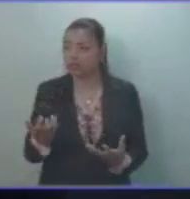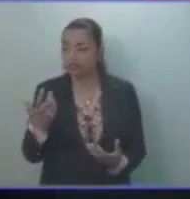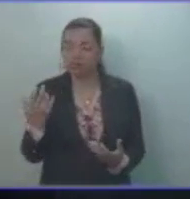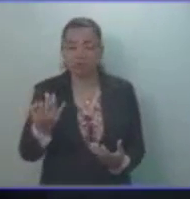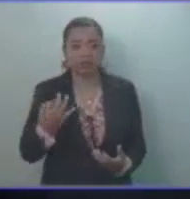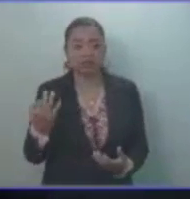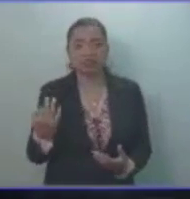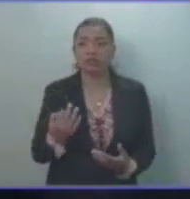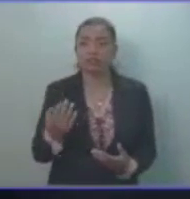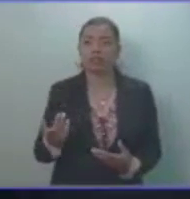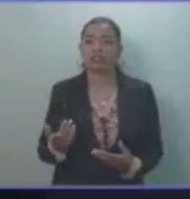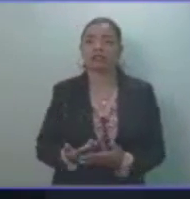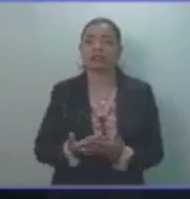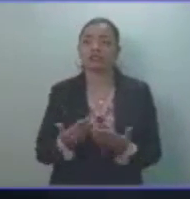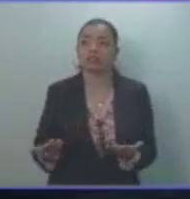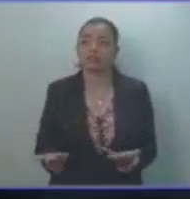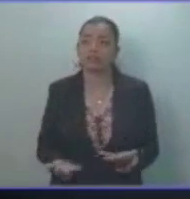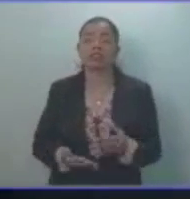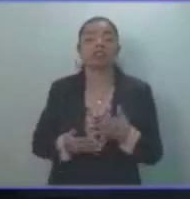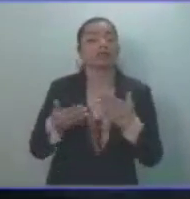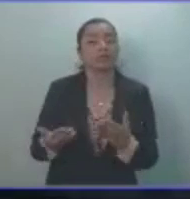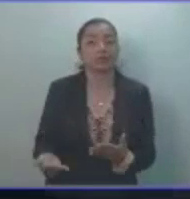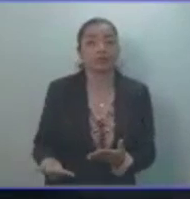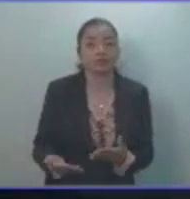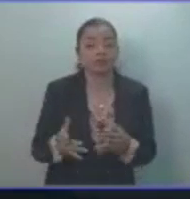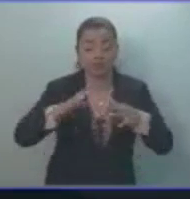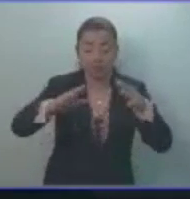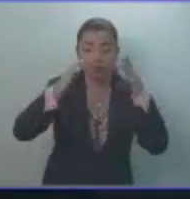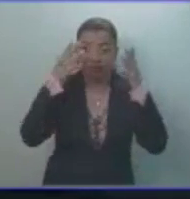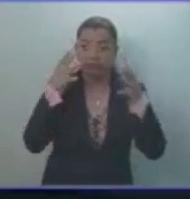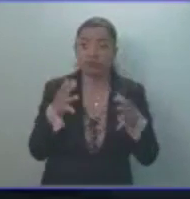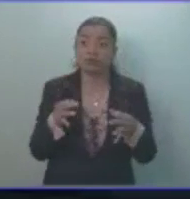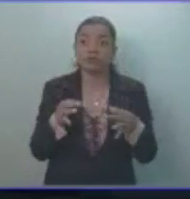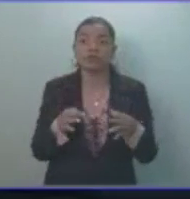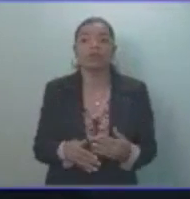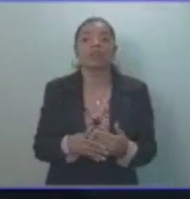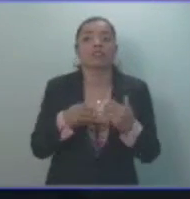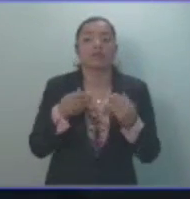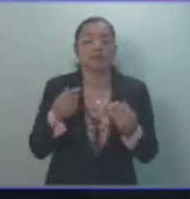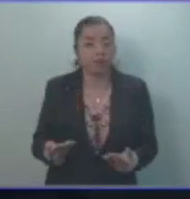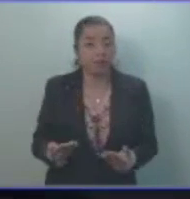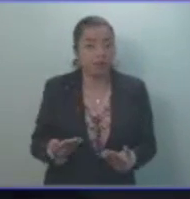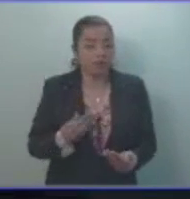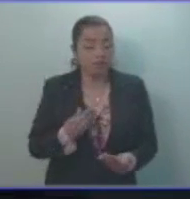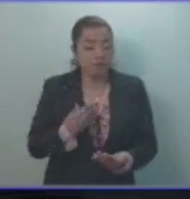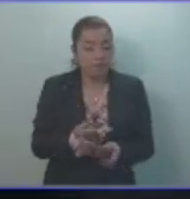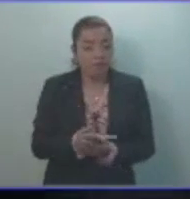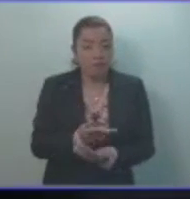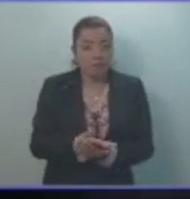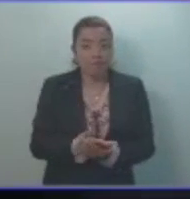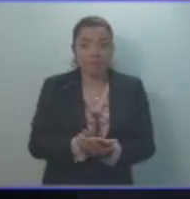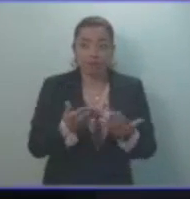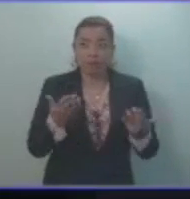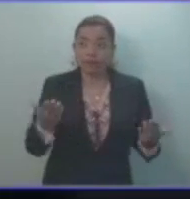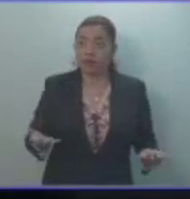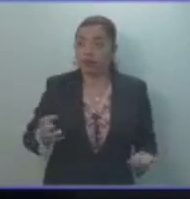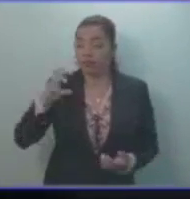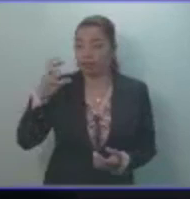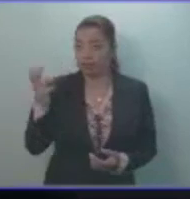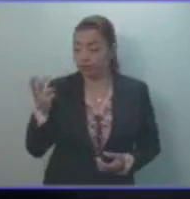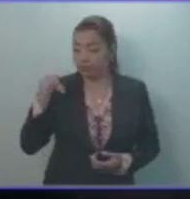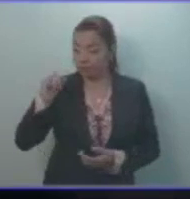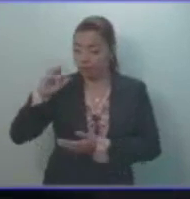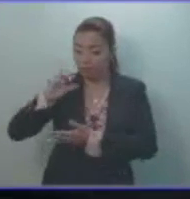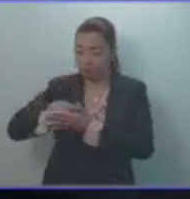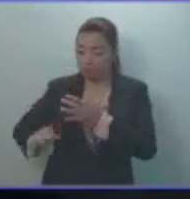creciente? Entonces, la decisión que hemos propuesto es que el impuesto a